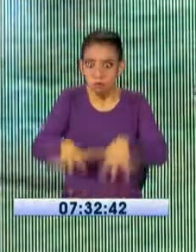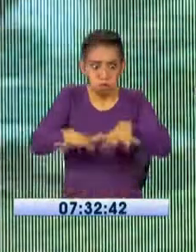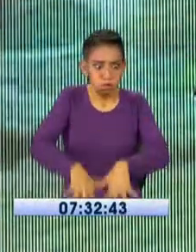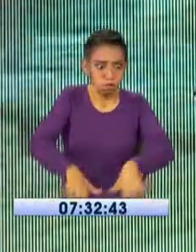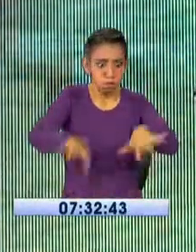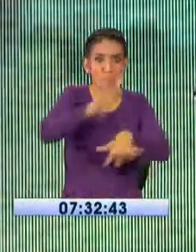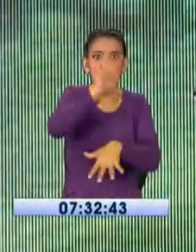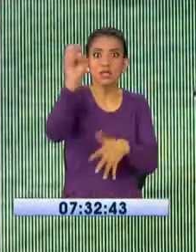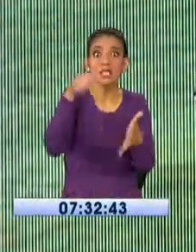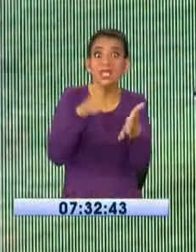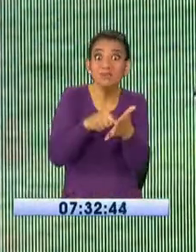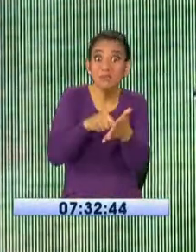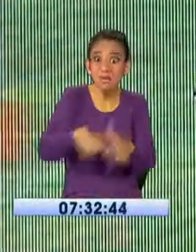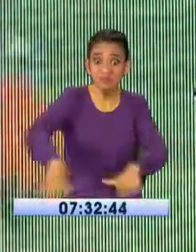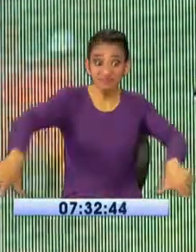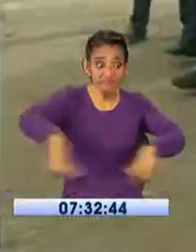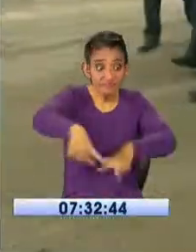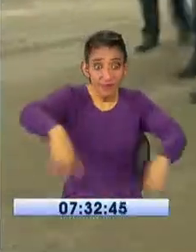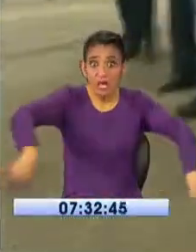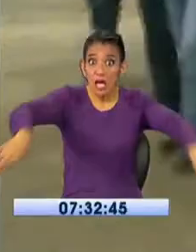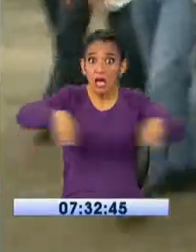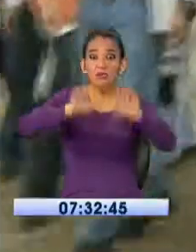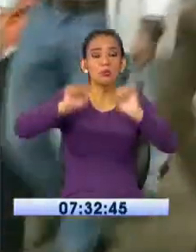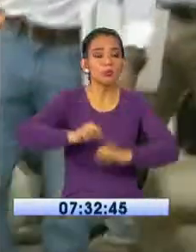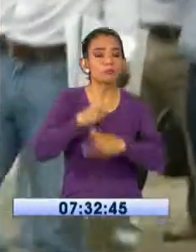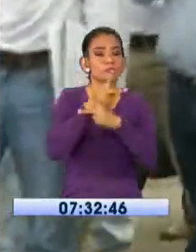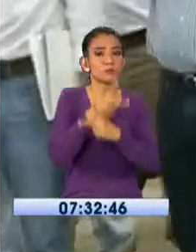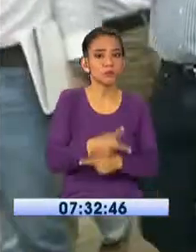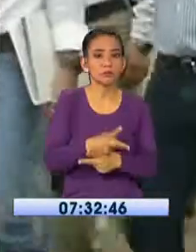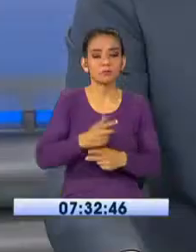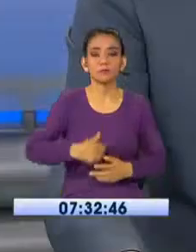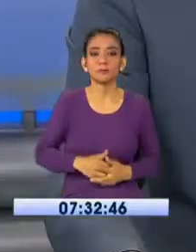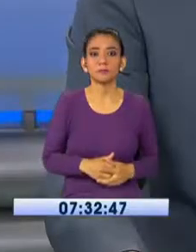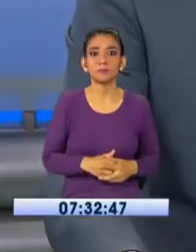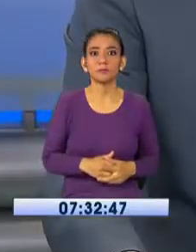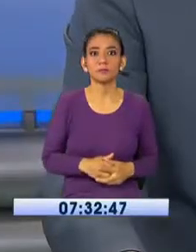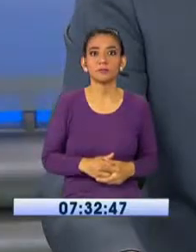200.000 hectáreas de tierra. Informó Julio César Saona.